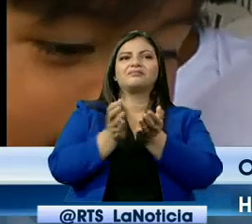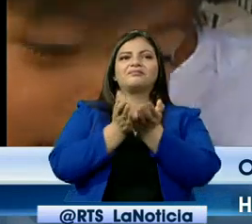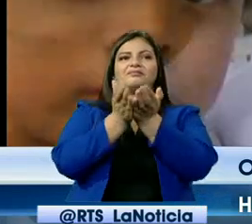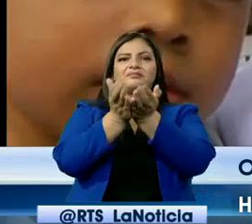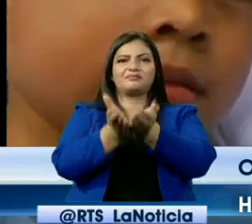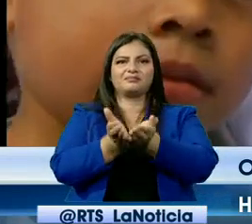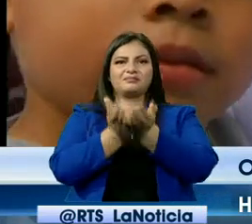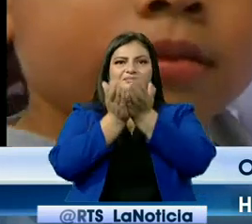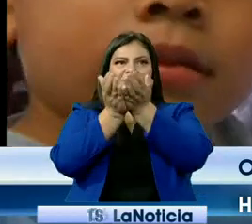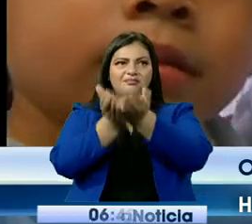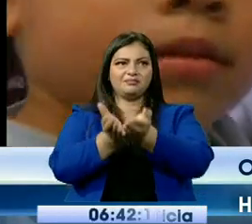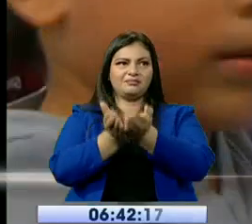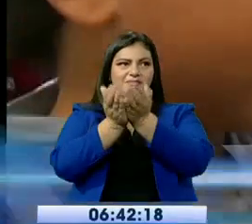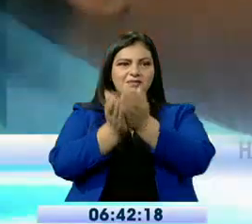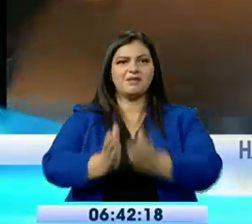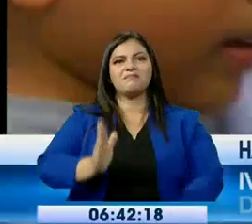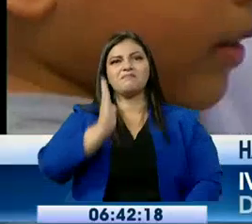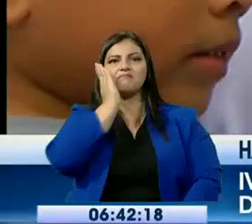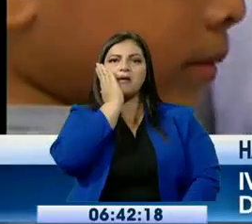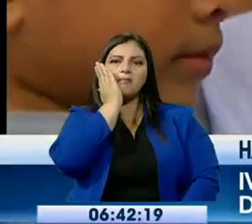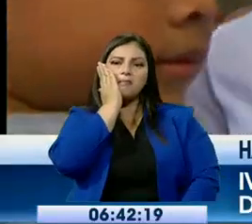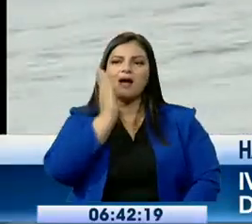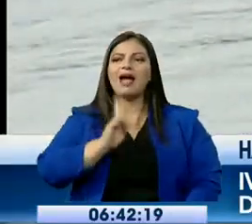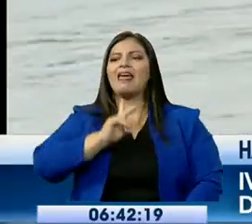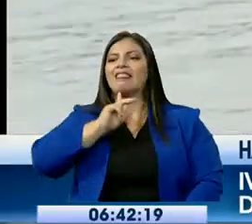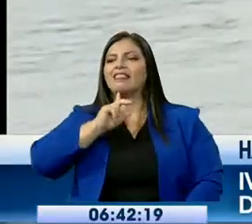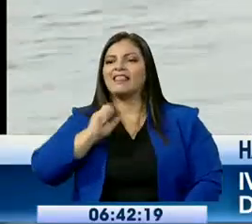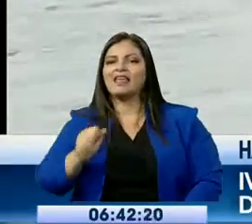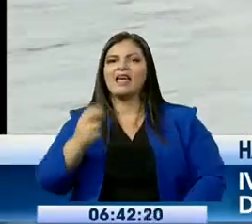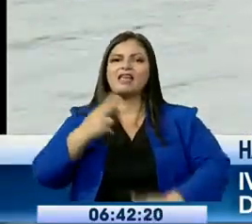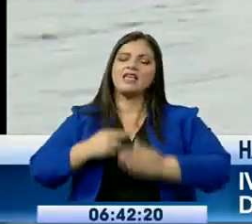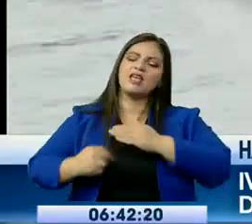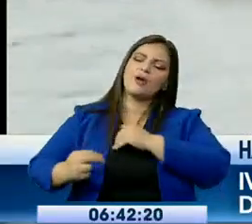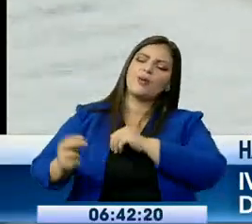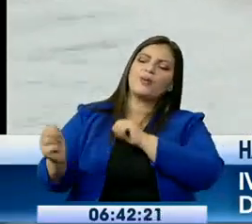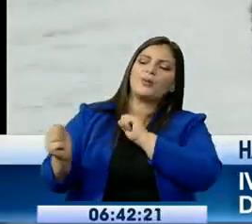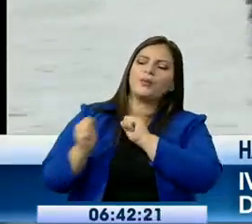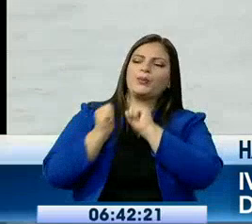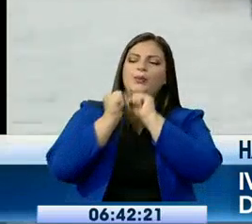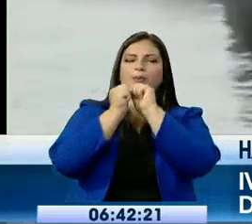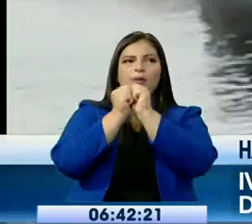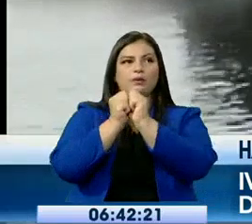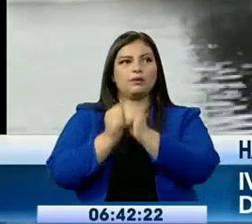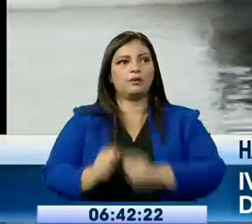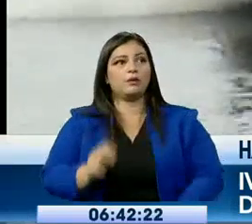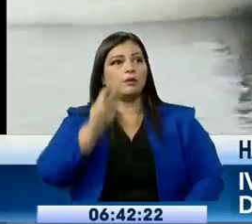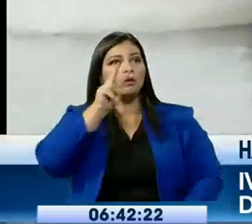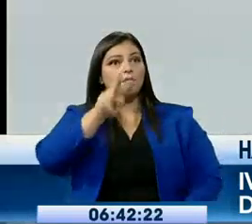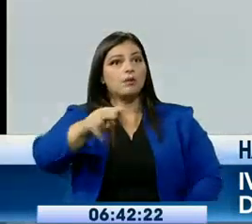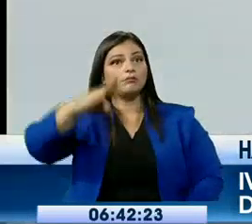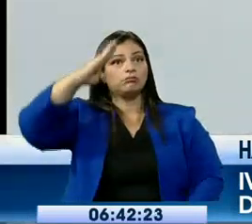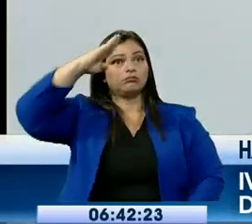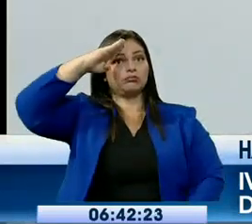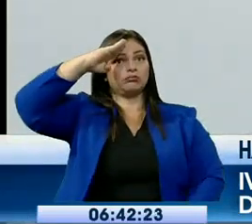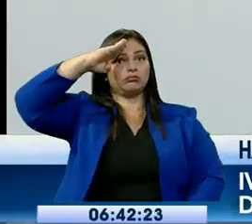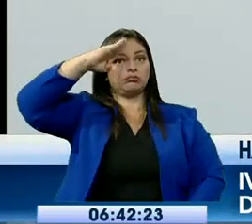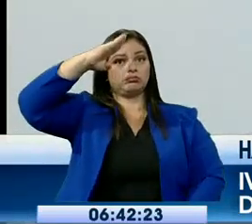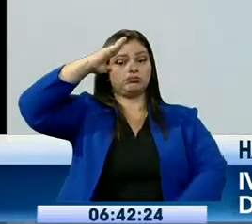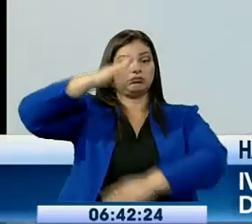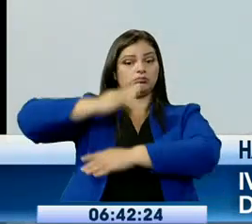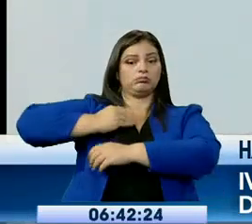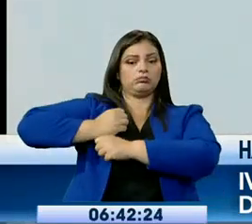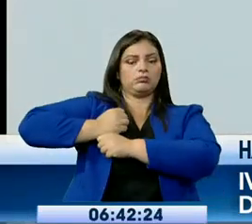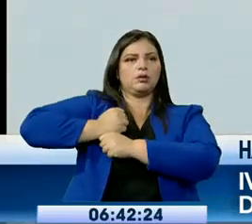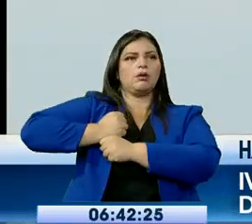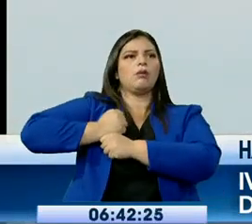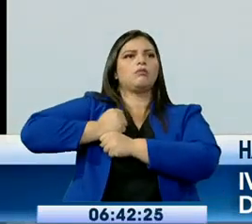Trinitaria. Vine con mi mamá, mi tía y mi hijo. La Armada Nacional integró también el paso de las embarcaciones, pero en este caso,